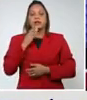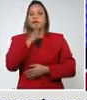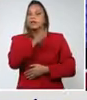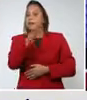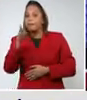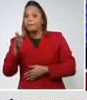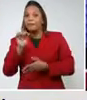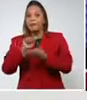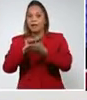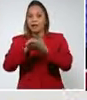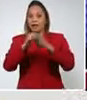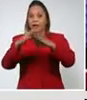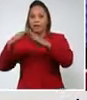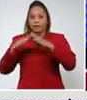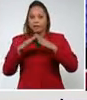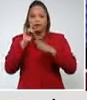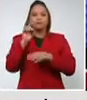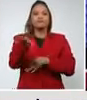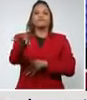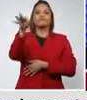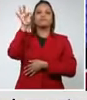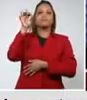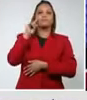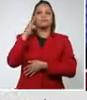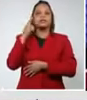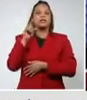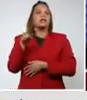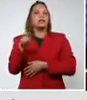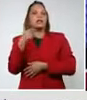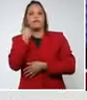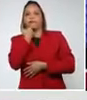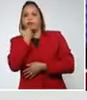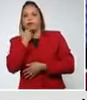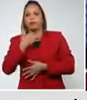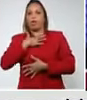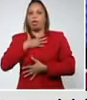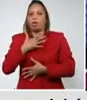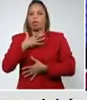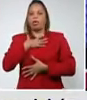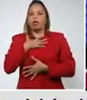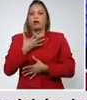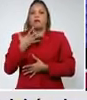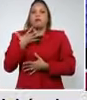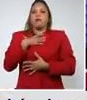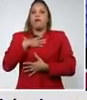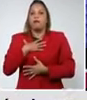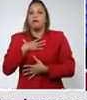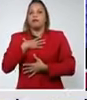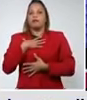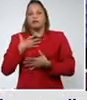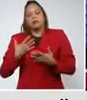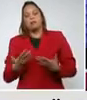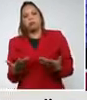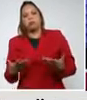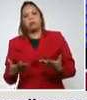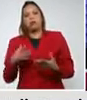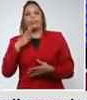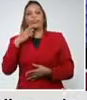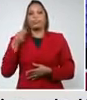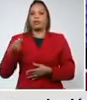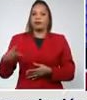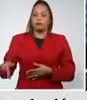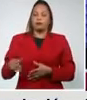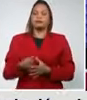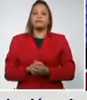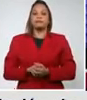realizando con fiebre, tos seca, falta de aire, decaimiento y diarrea. Se